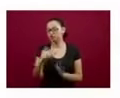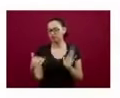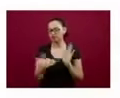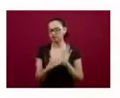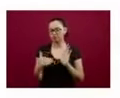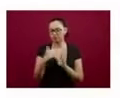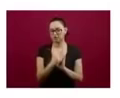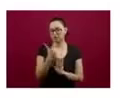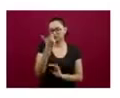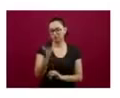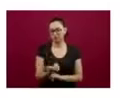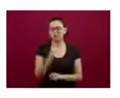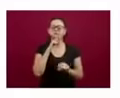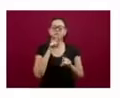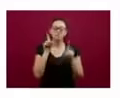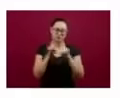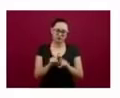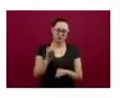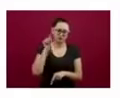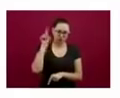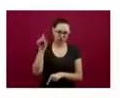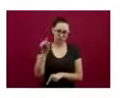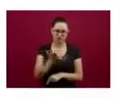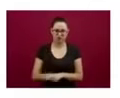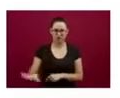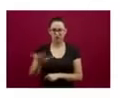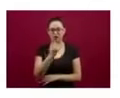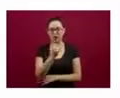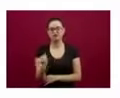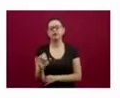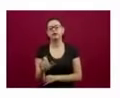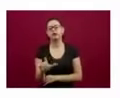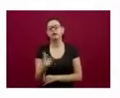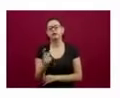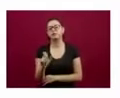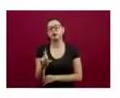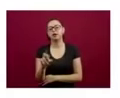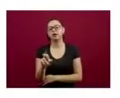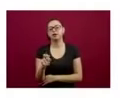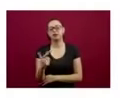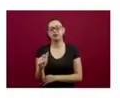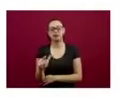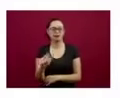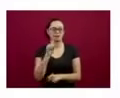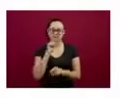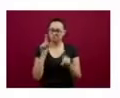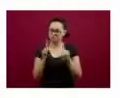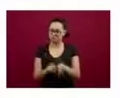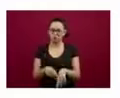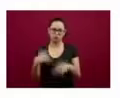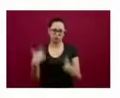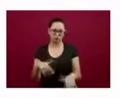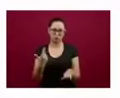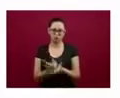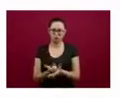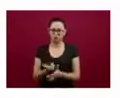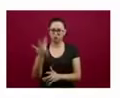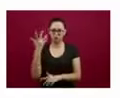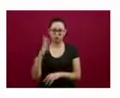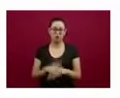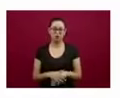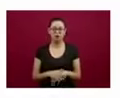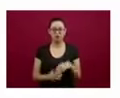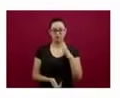ahora las oficinas y las actividades que hacen en esos lugares? No tengo... Yo a donde voy a vivir sí es un